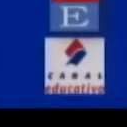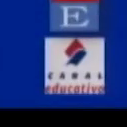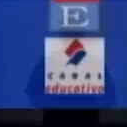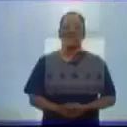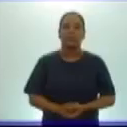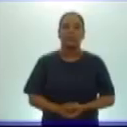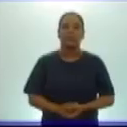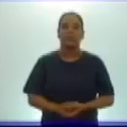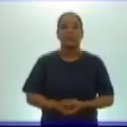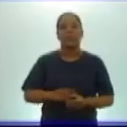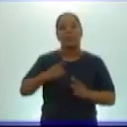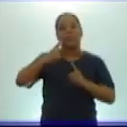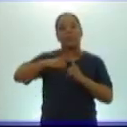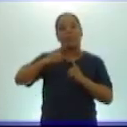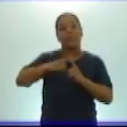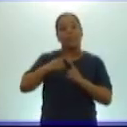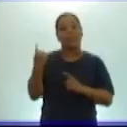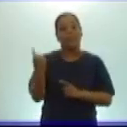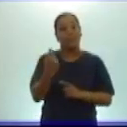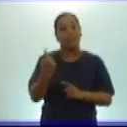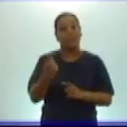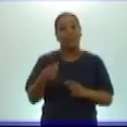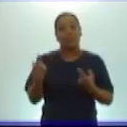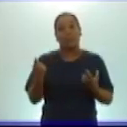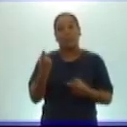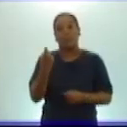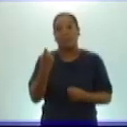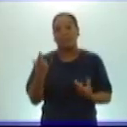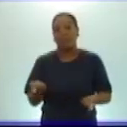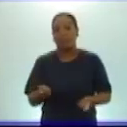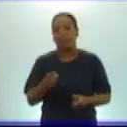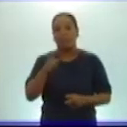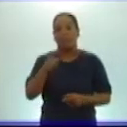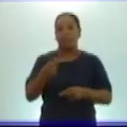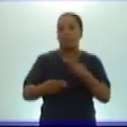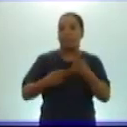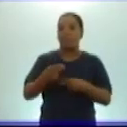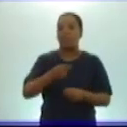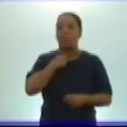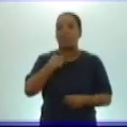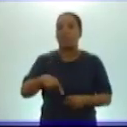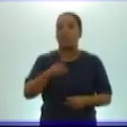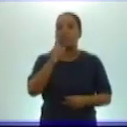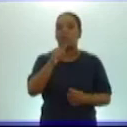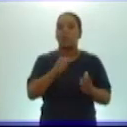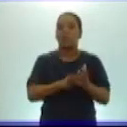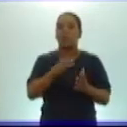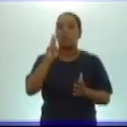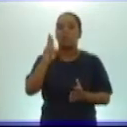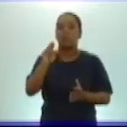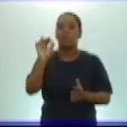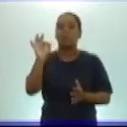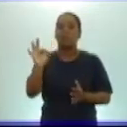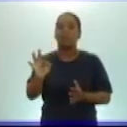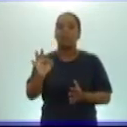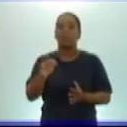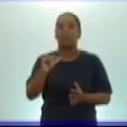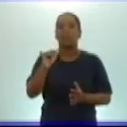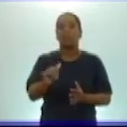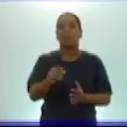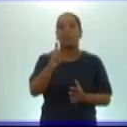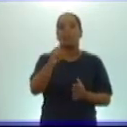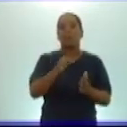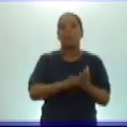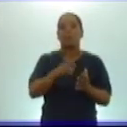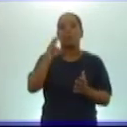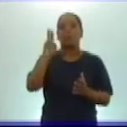Entonces, de trabajo independiente de esta parte, ¿qué les queda? Que ustedes realicen los ejercicios 1.28 y 1.29 del libro de texto de la